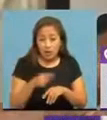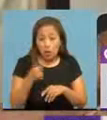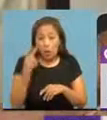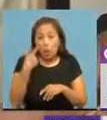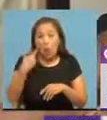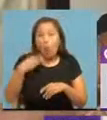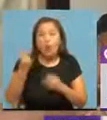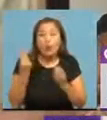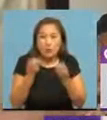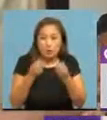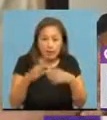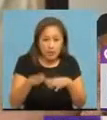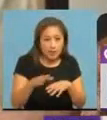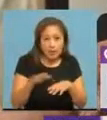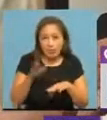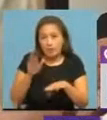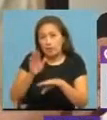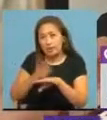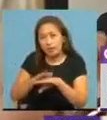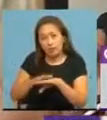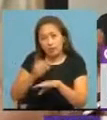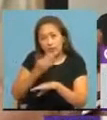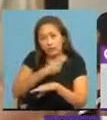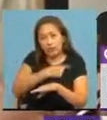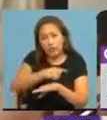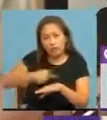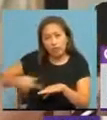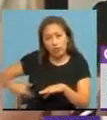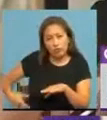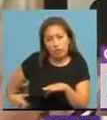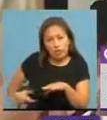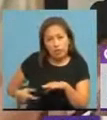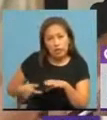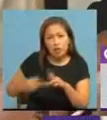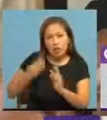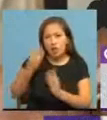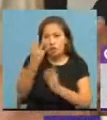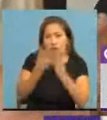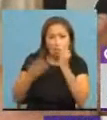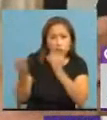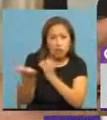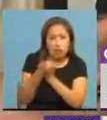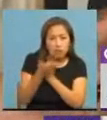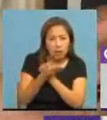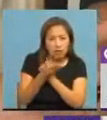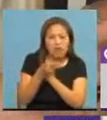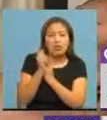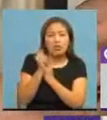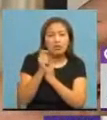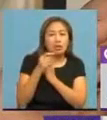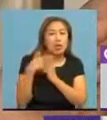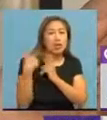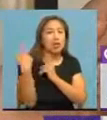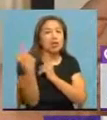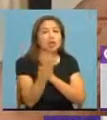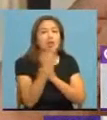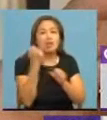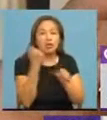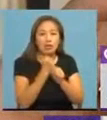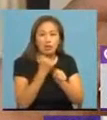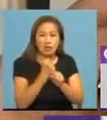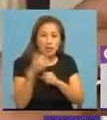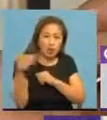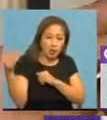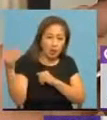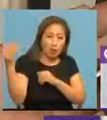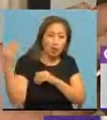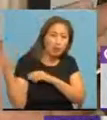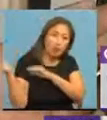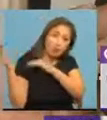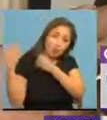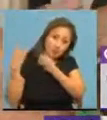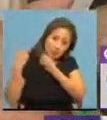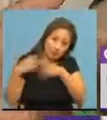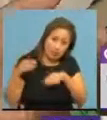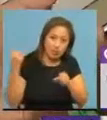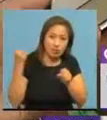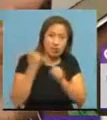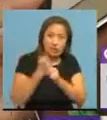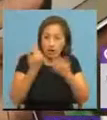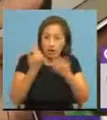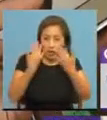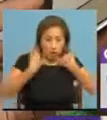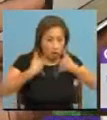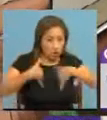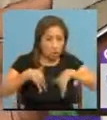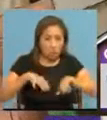¿Está haciendo cargo el gobierno de la zafra o de la intersafra? No, nosotros estamos trabajando, vinimos trabajando en forma